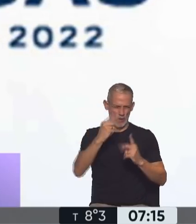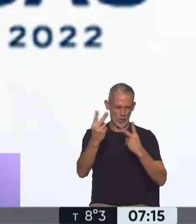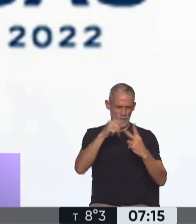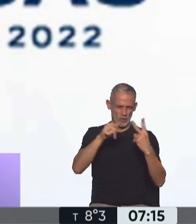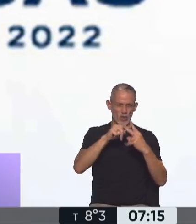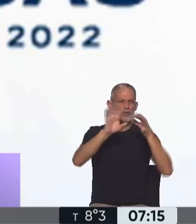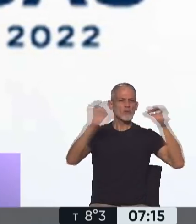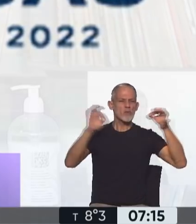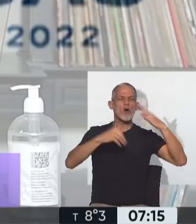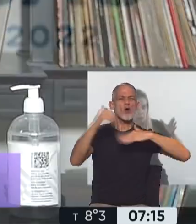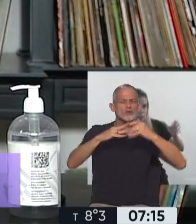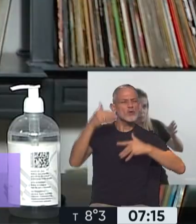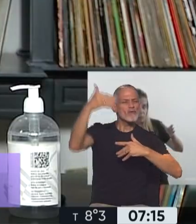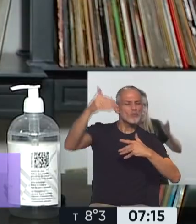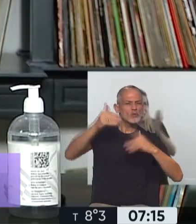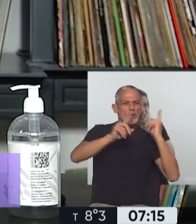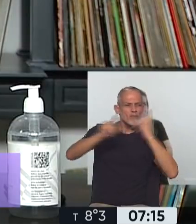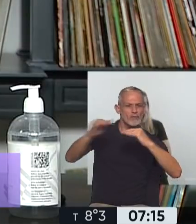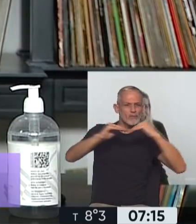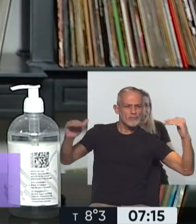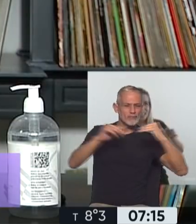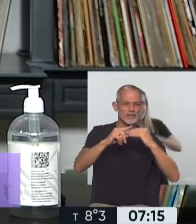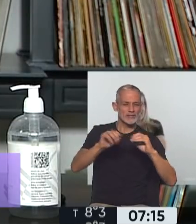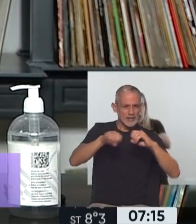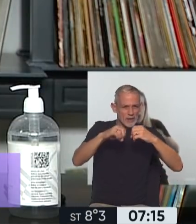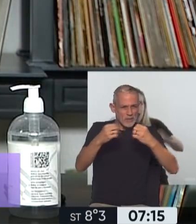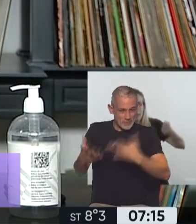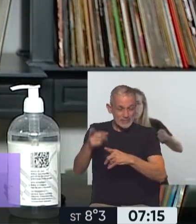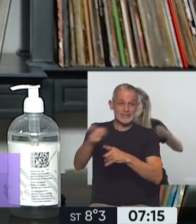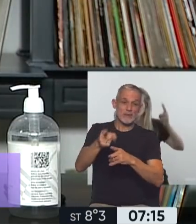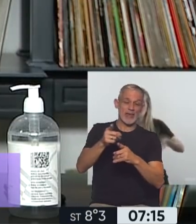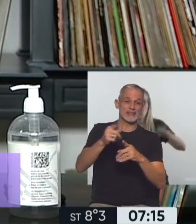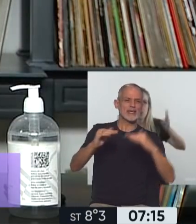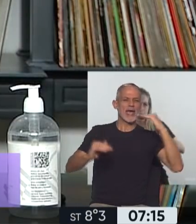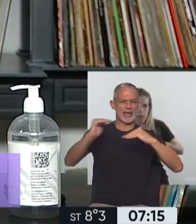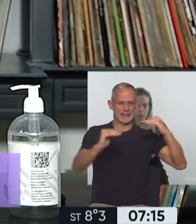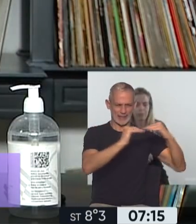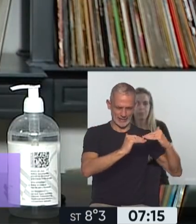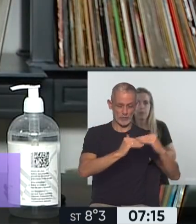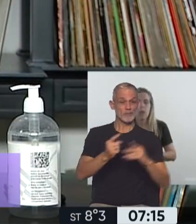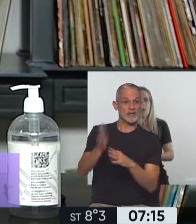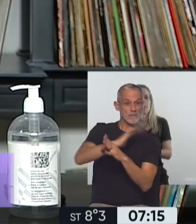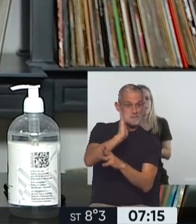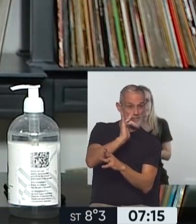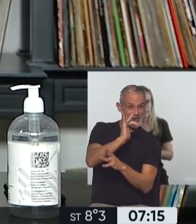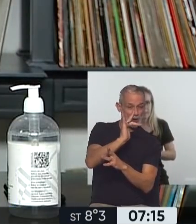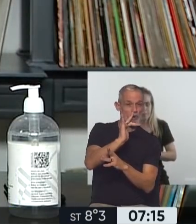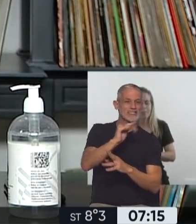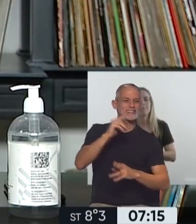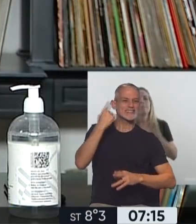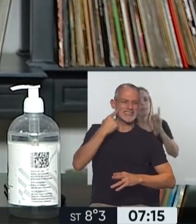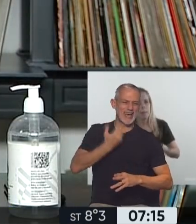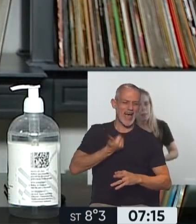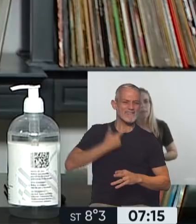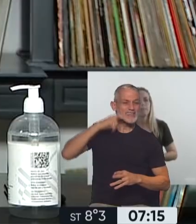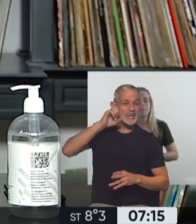lema Construyendo un futuro sostenible, resiliente y equitativo. Previo a esos encuentros, el miércoles, Santiago Cafiero